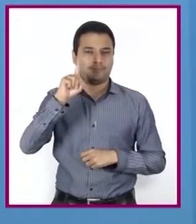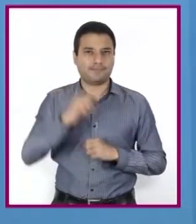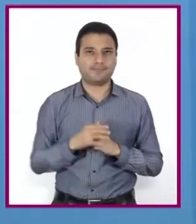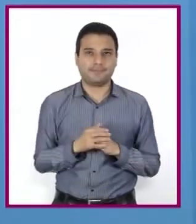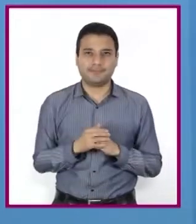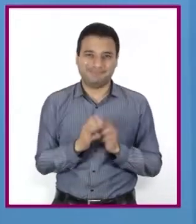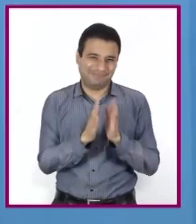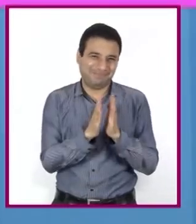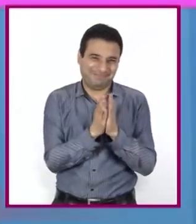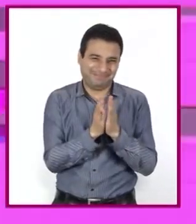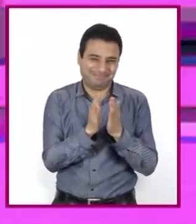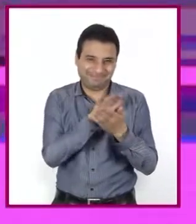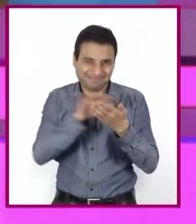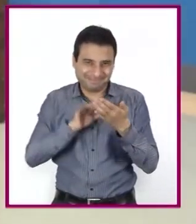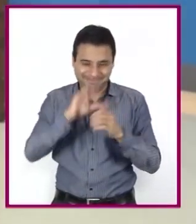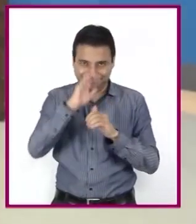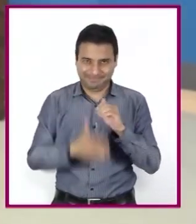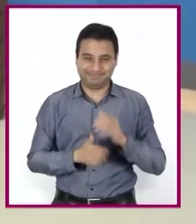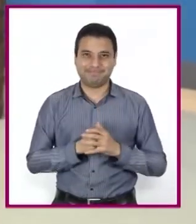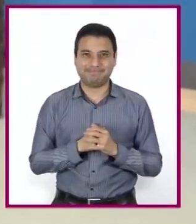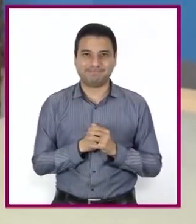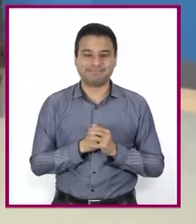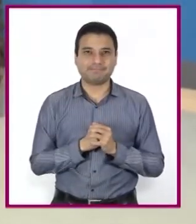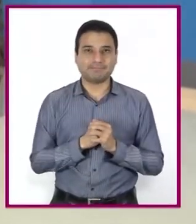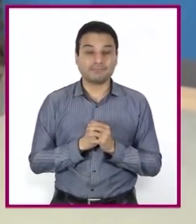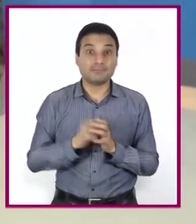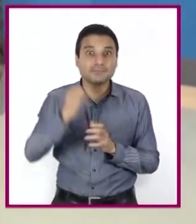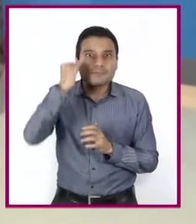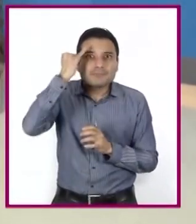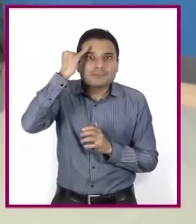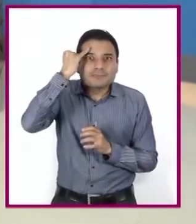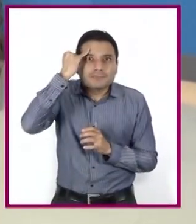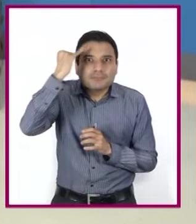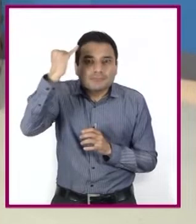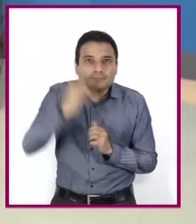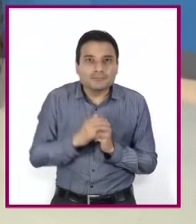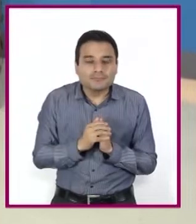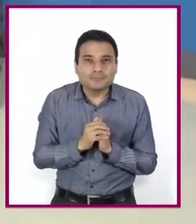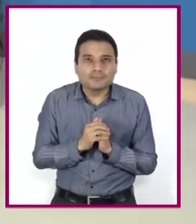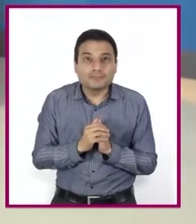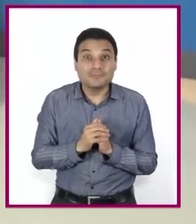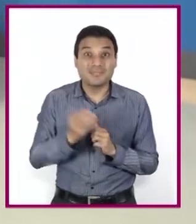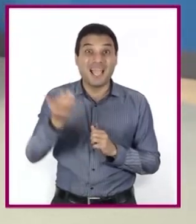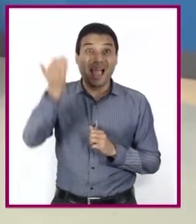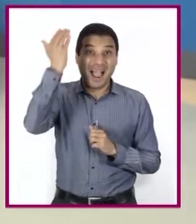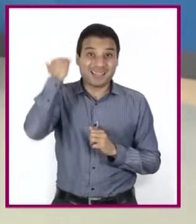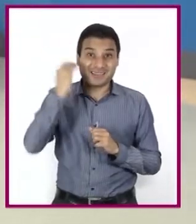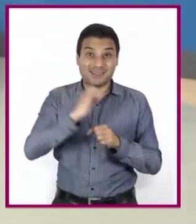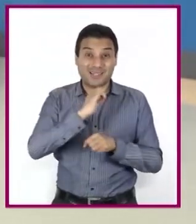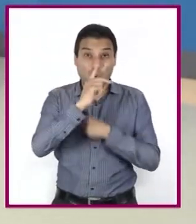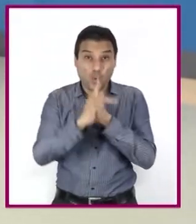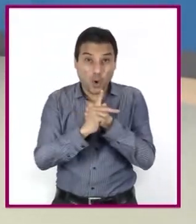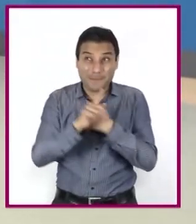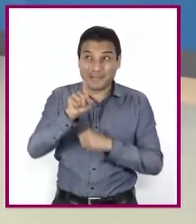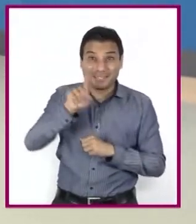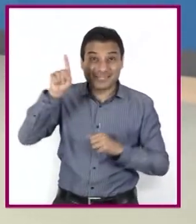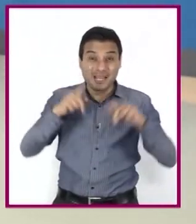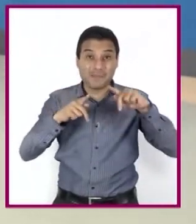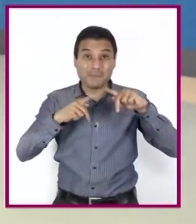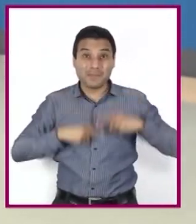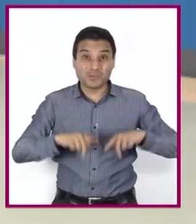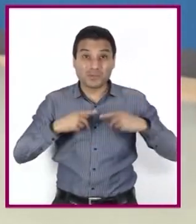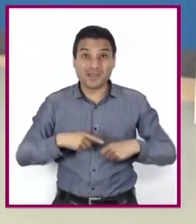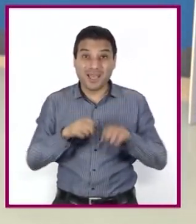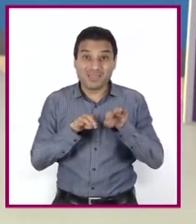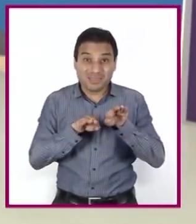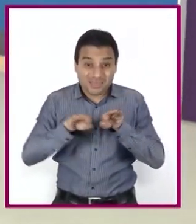Hasta aquí las lecturas. ¿Se imaginan un panorama en el que mientras en Europa los desempleados hacen